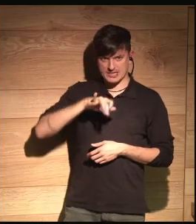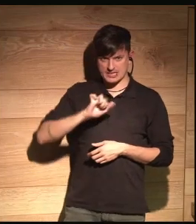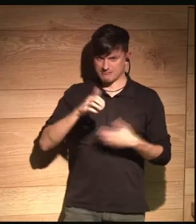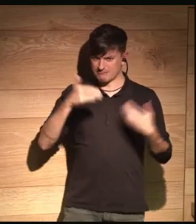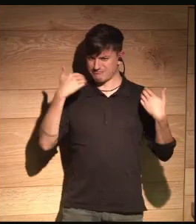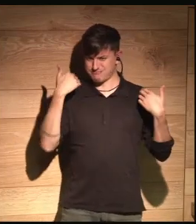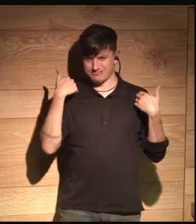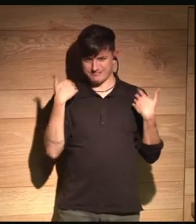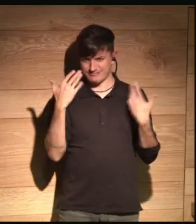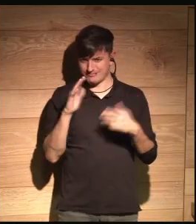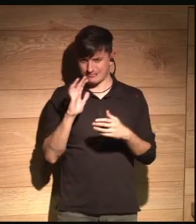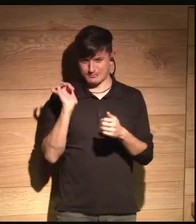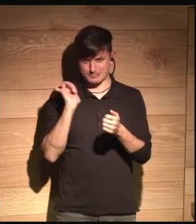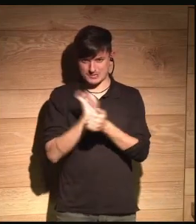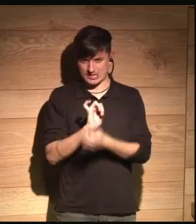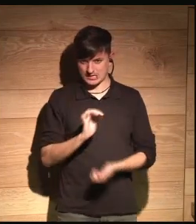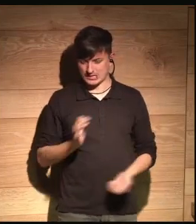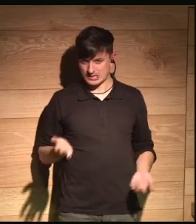de todo esto